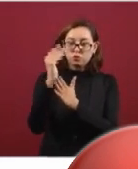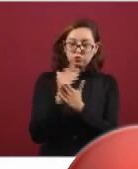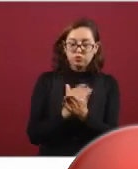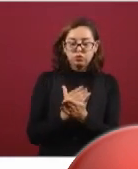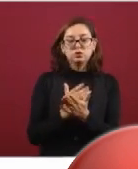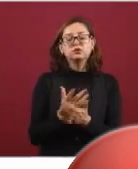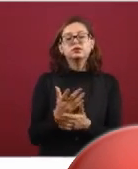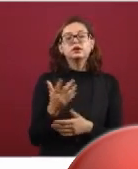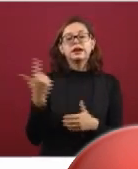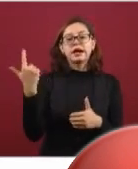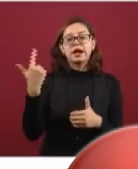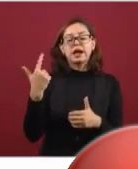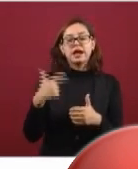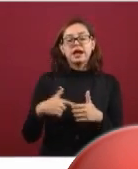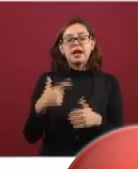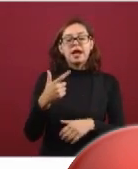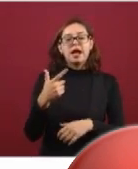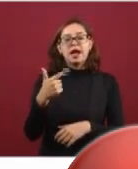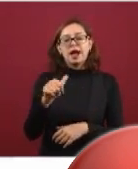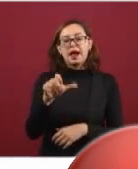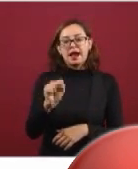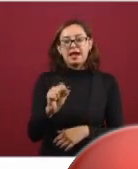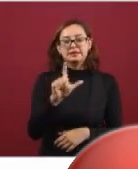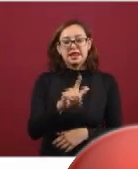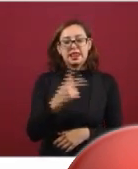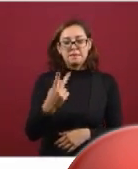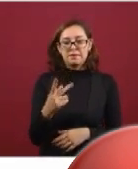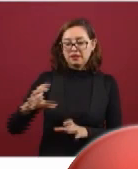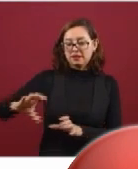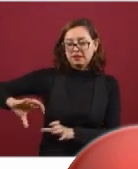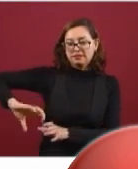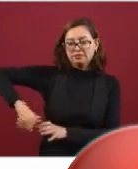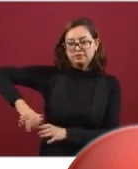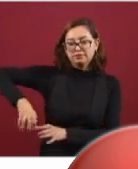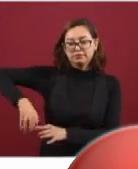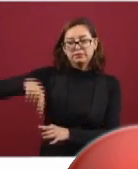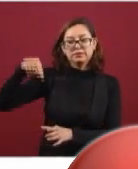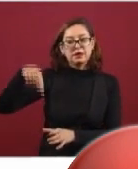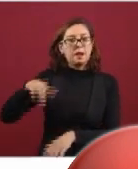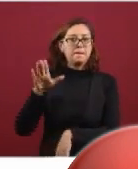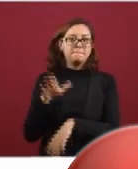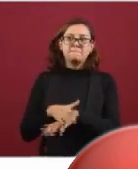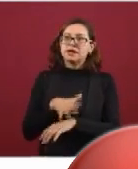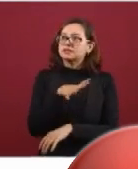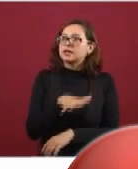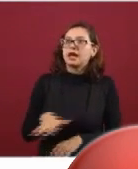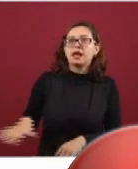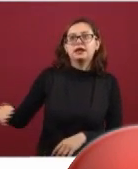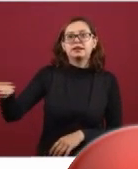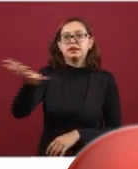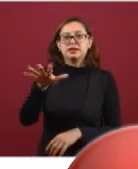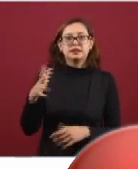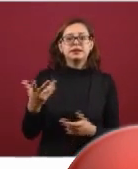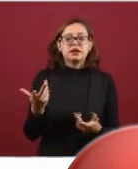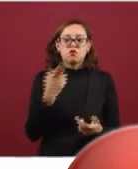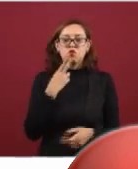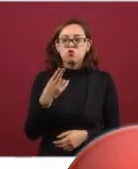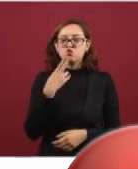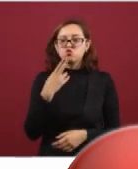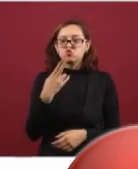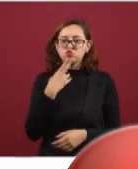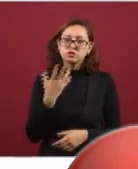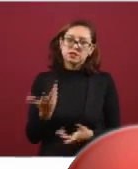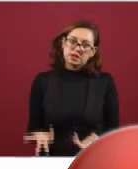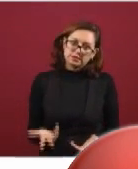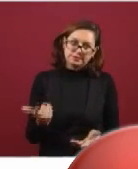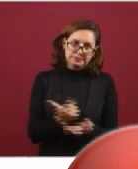gas LP que se expende en cilindros, que son los que más ocupan el apoyo de las empresas, que no se manden con